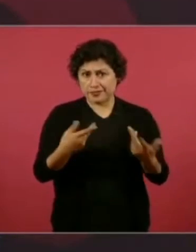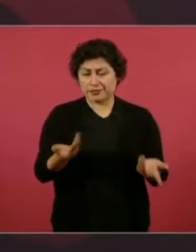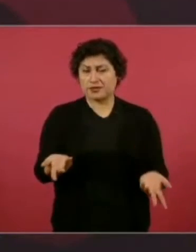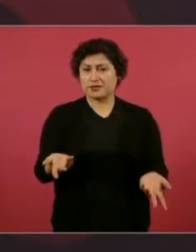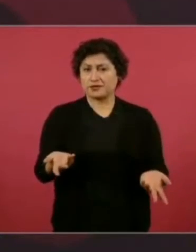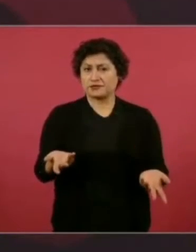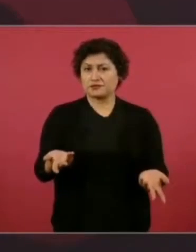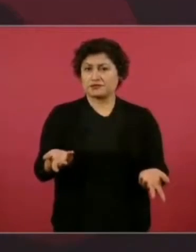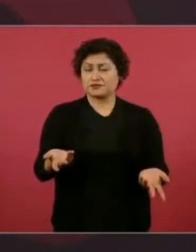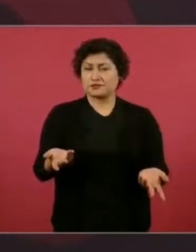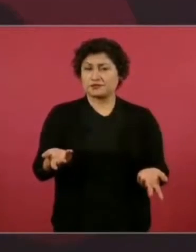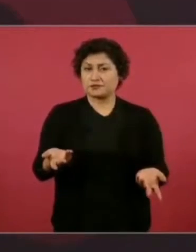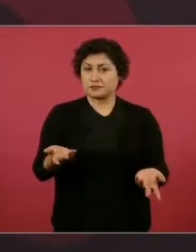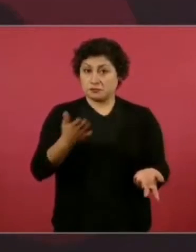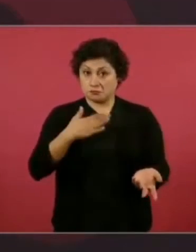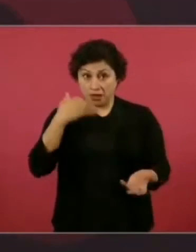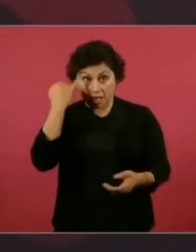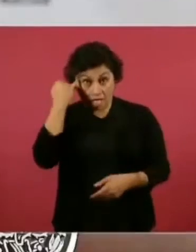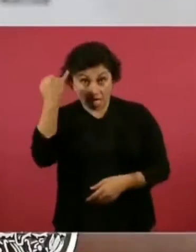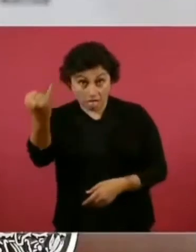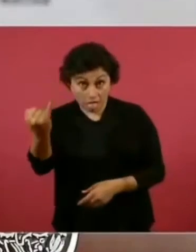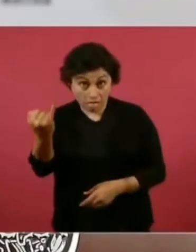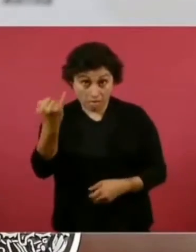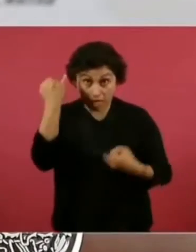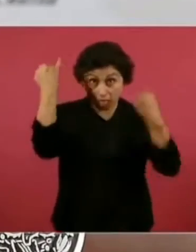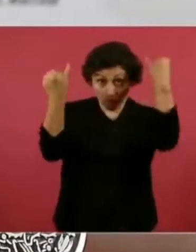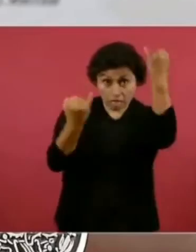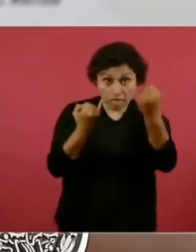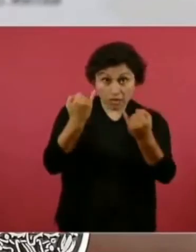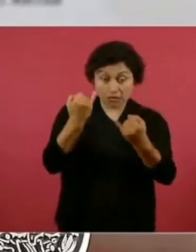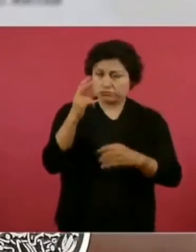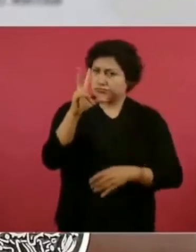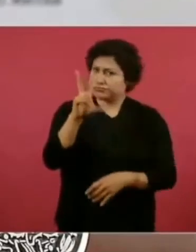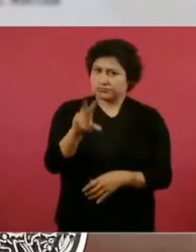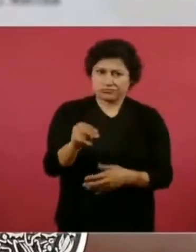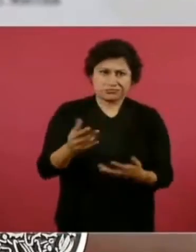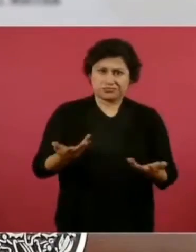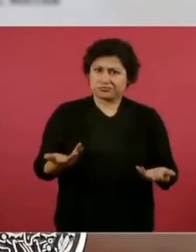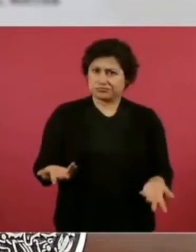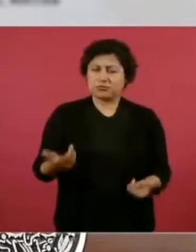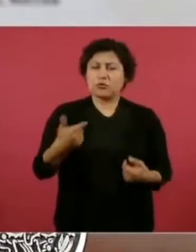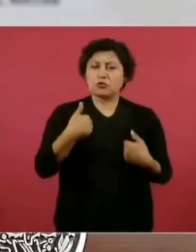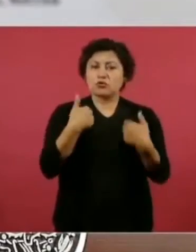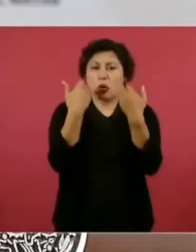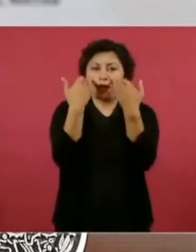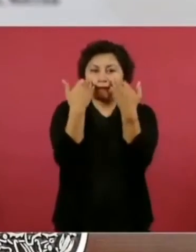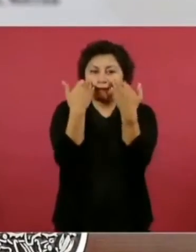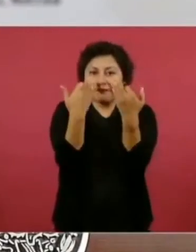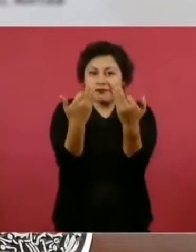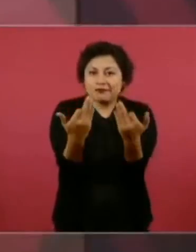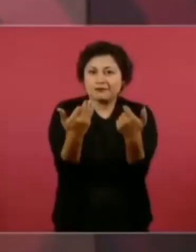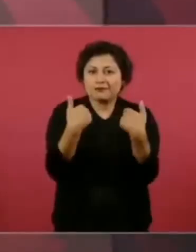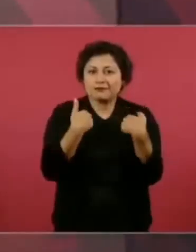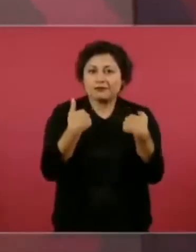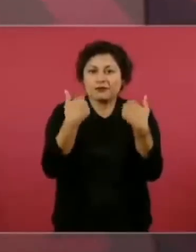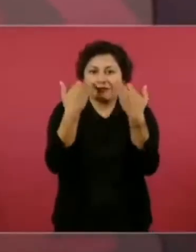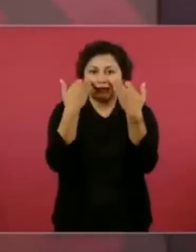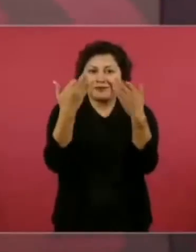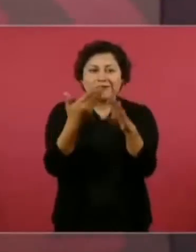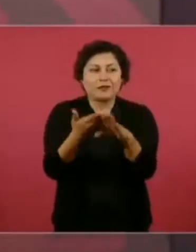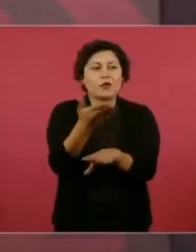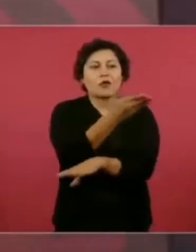No estoy inventando nada. Me tocó ver cómo desde un